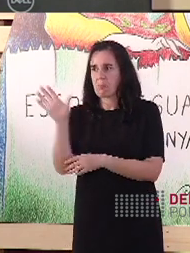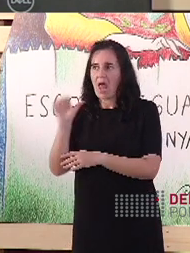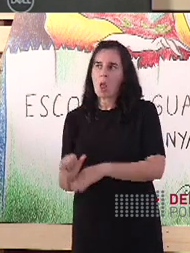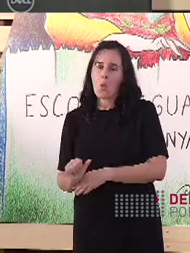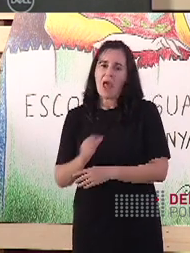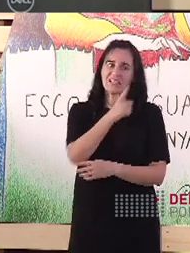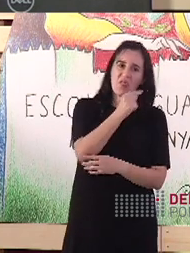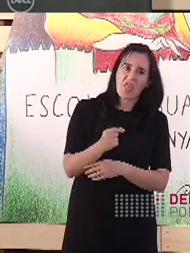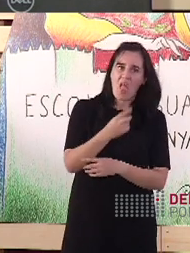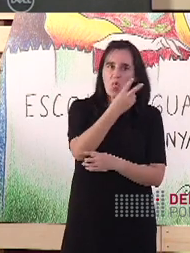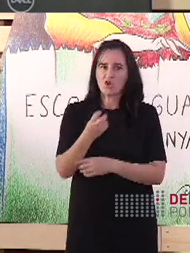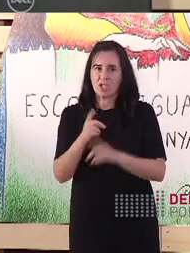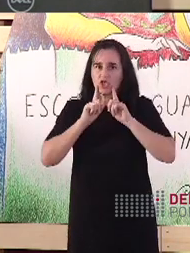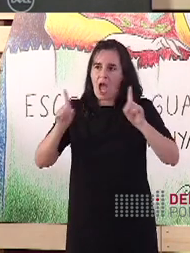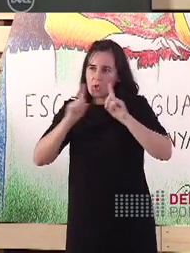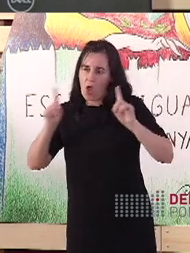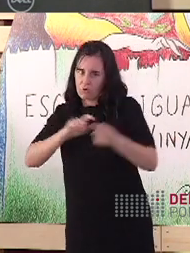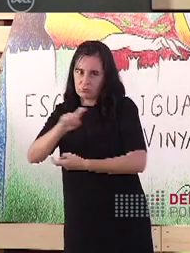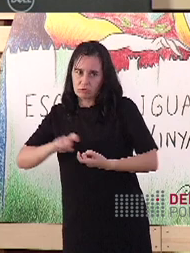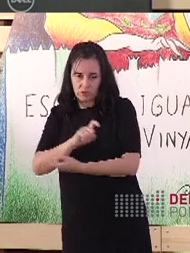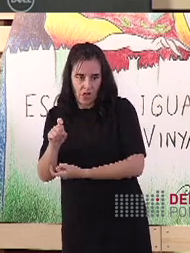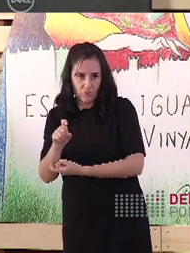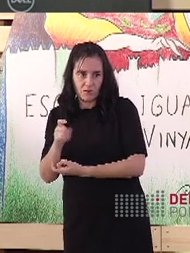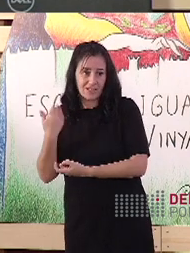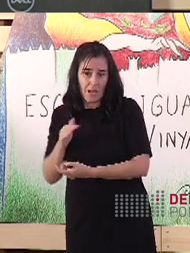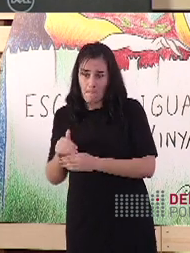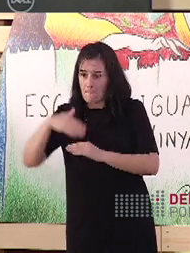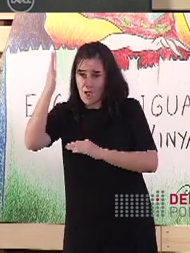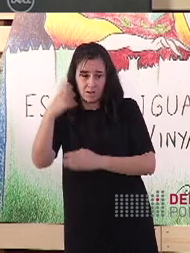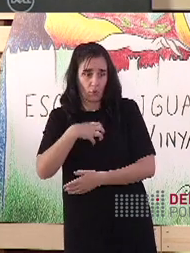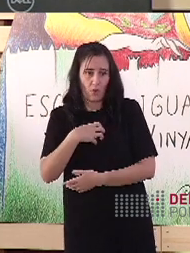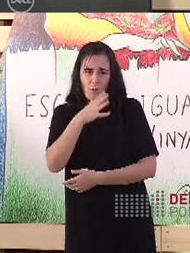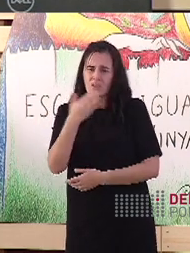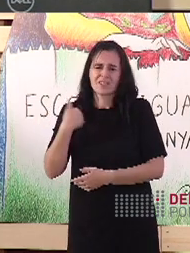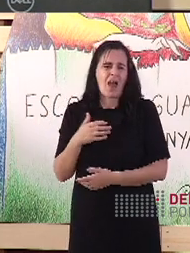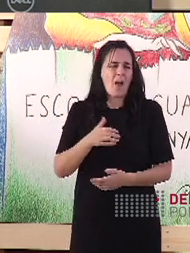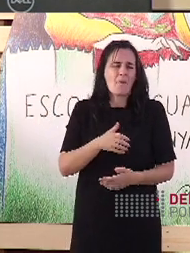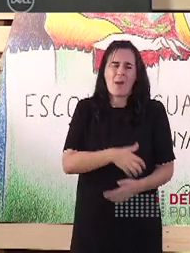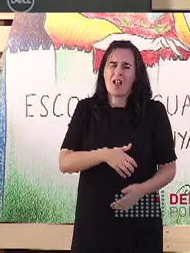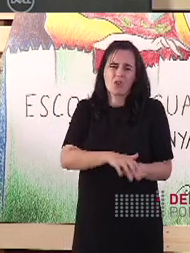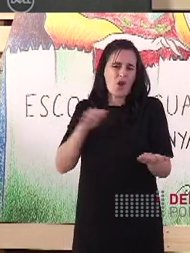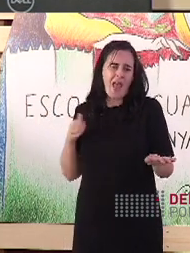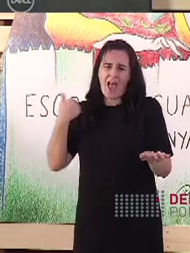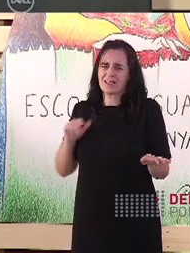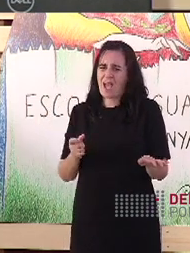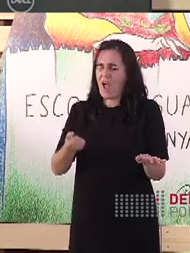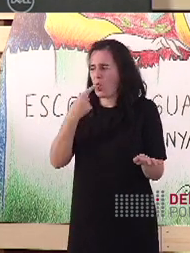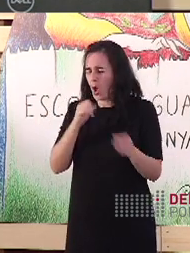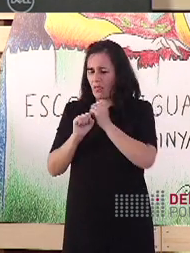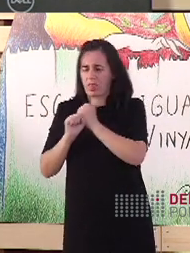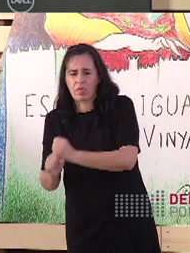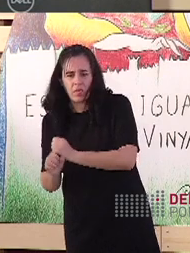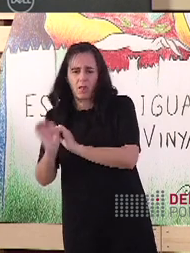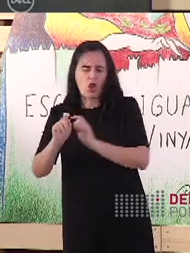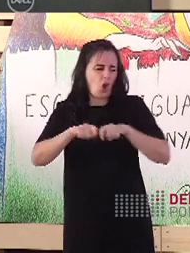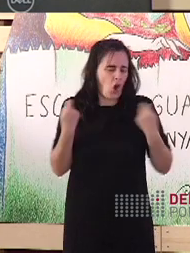películas al año. Ya no van a rodar nada más. Ya están, además de rotas, muchas de ellas ya están enganchadas a sustancias,